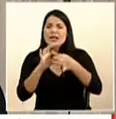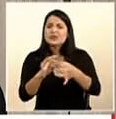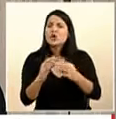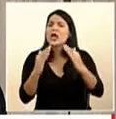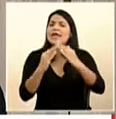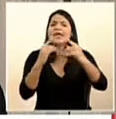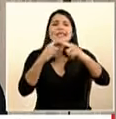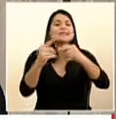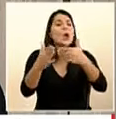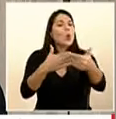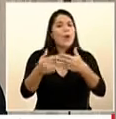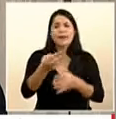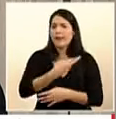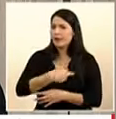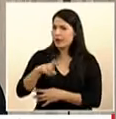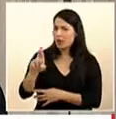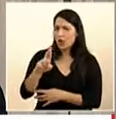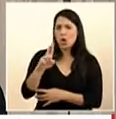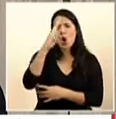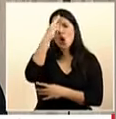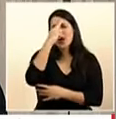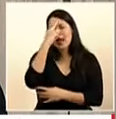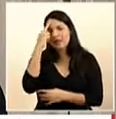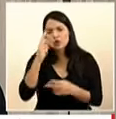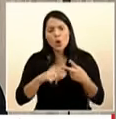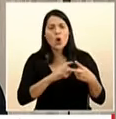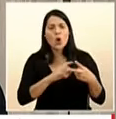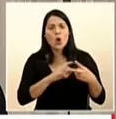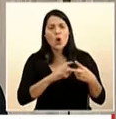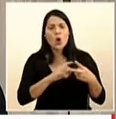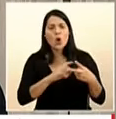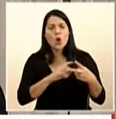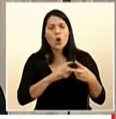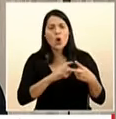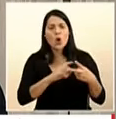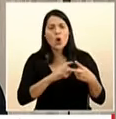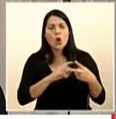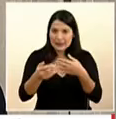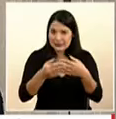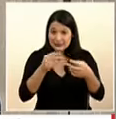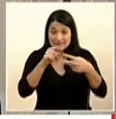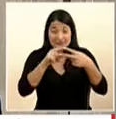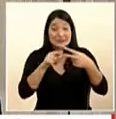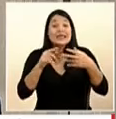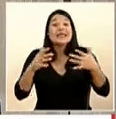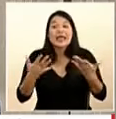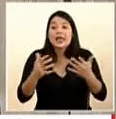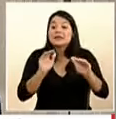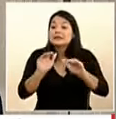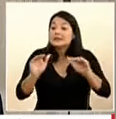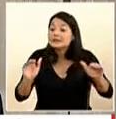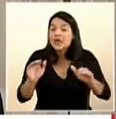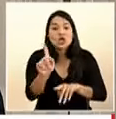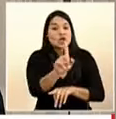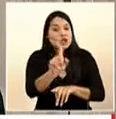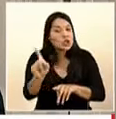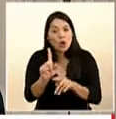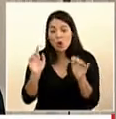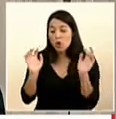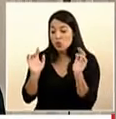denominación católica evangélica o cualquier otra para que no haya aglomeraciones